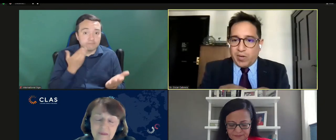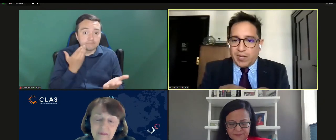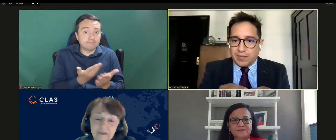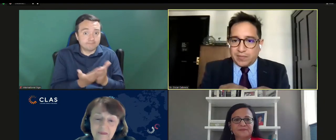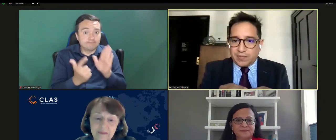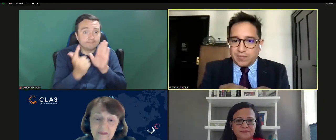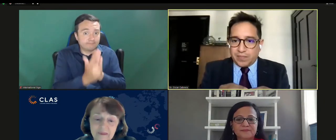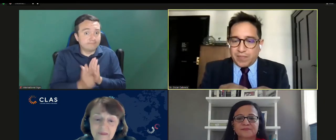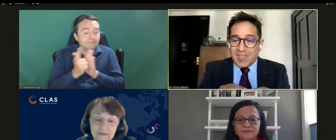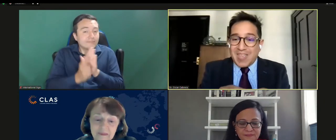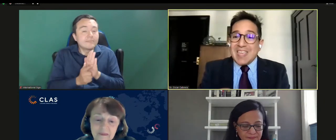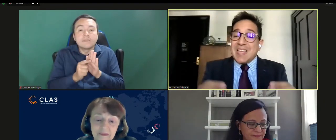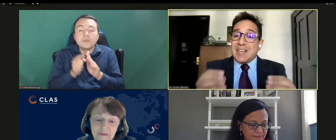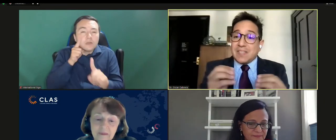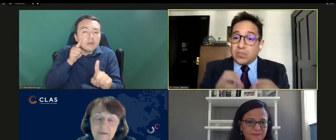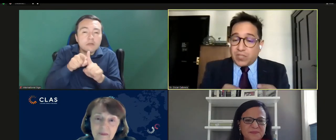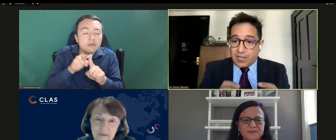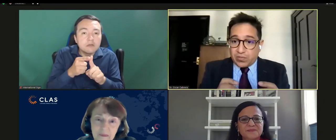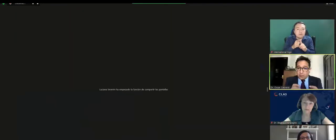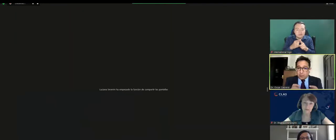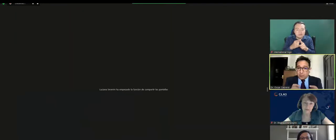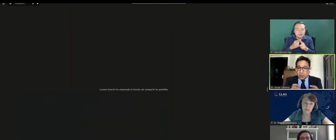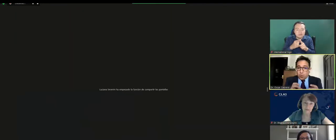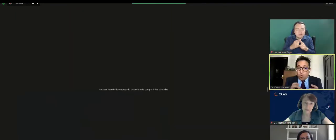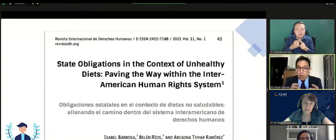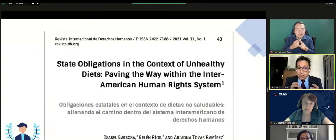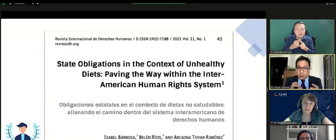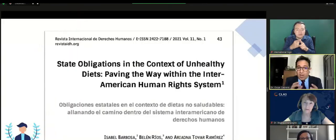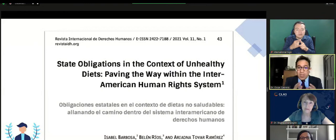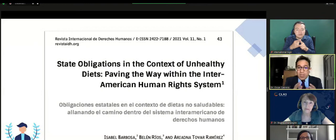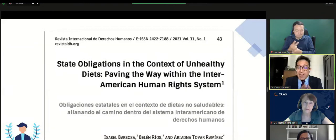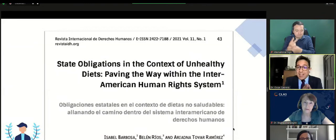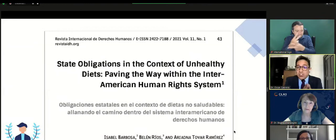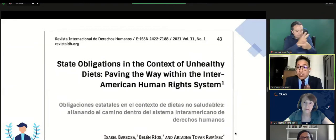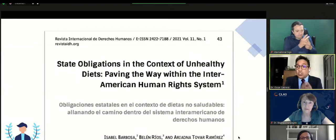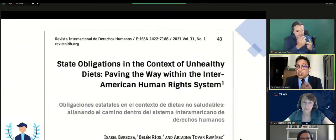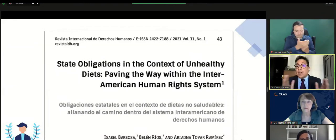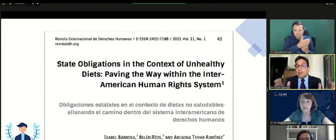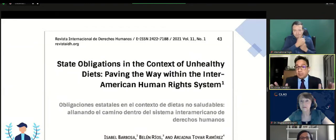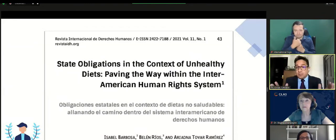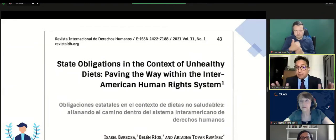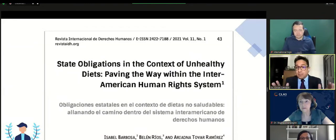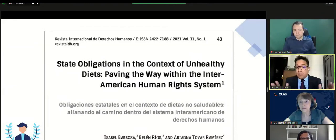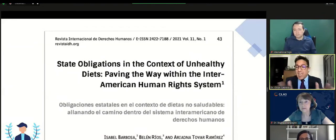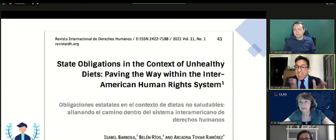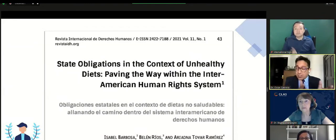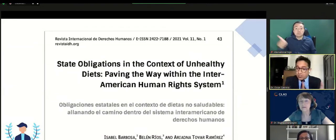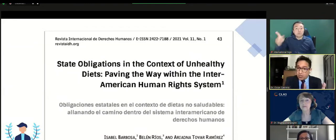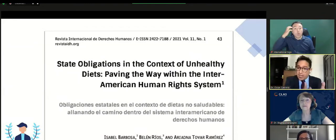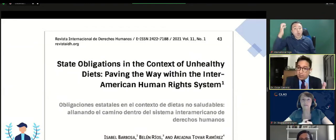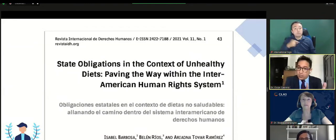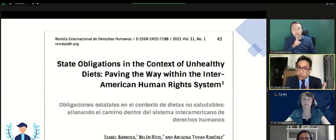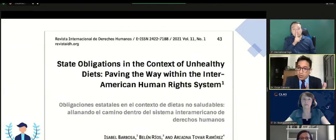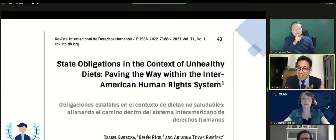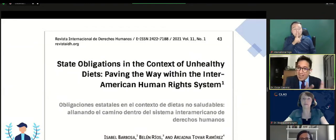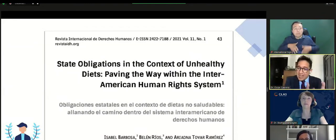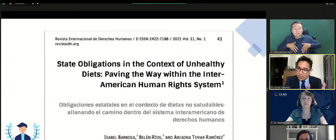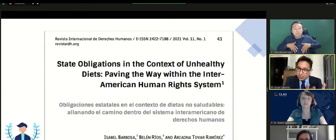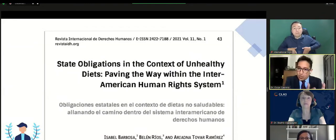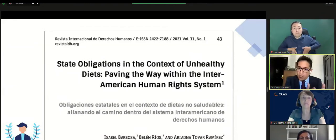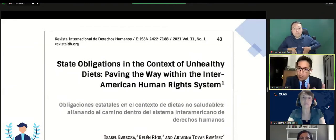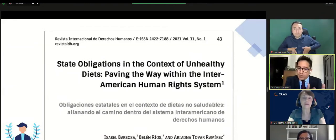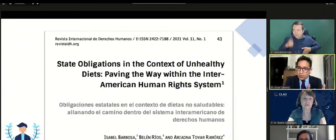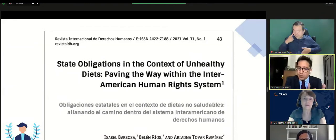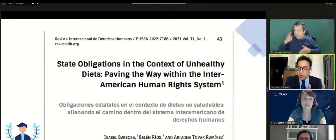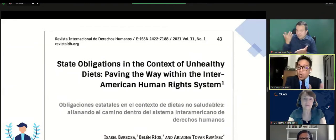salud pública y en ese contexto cuando hay una inacción total eso es inconstitucional la